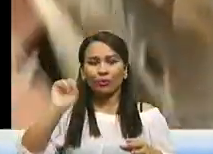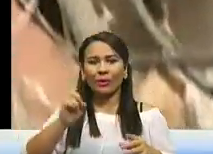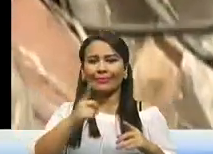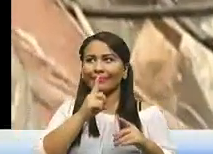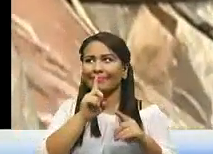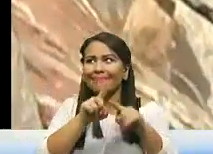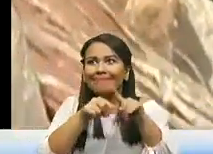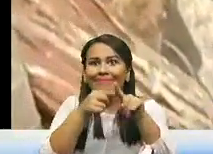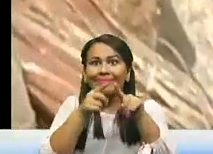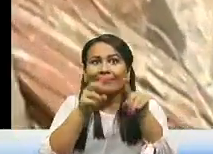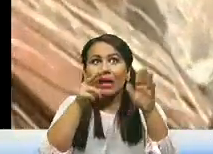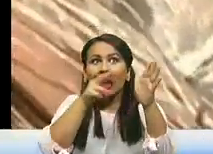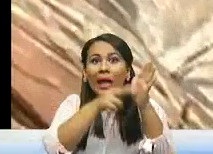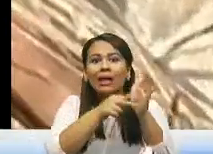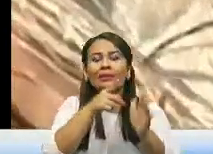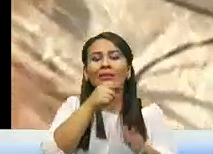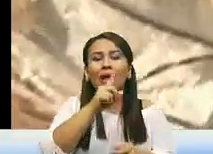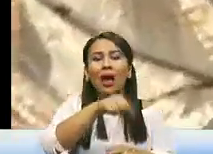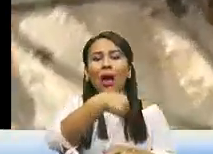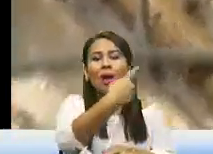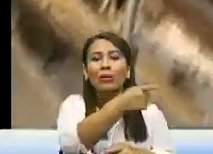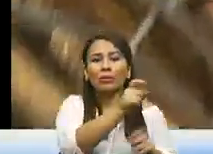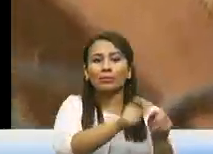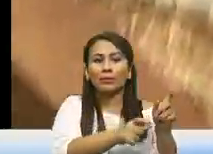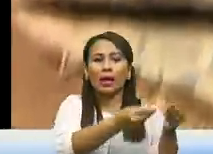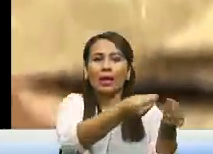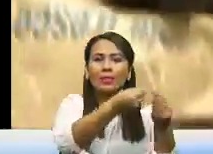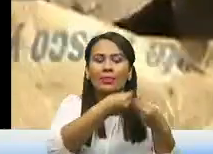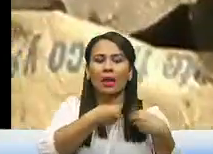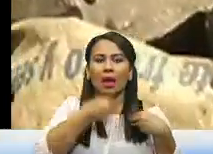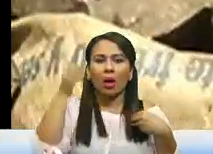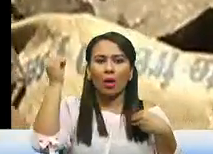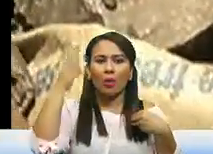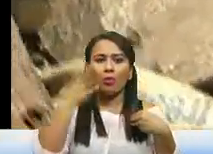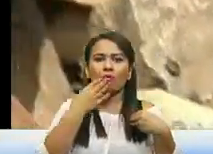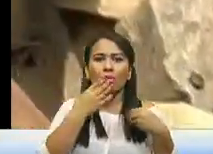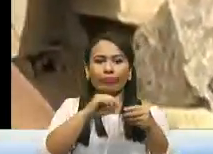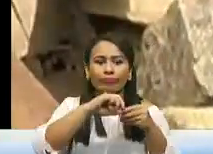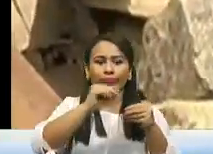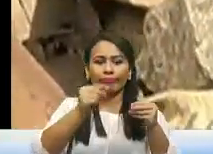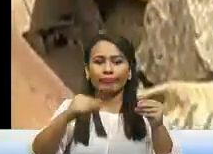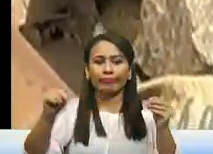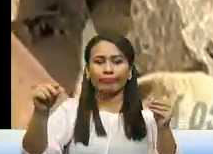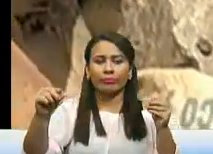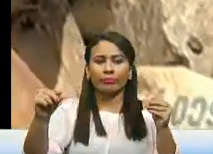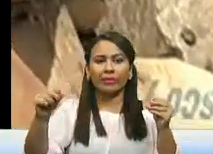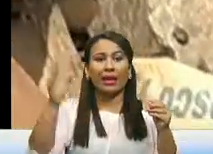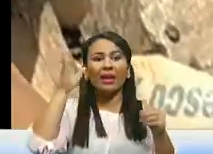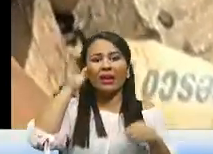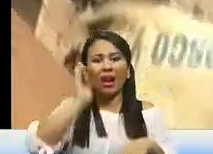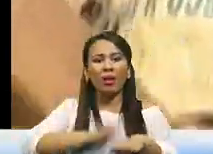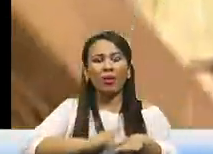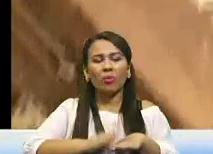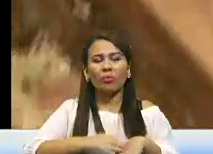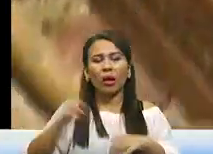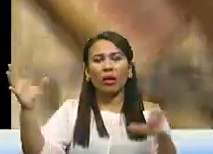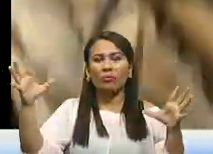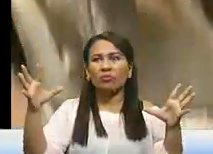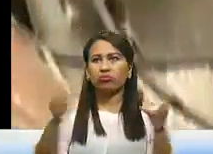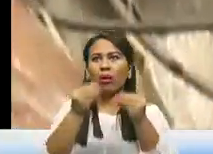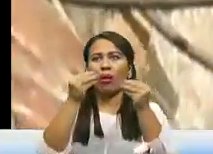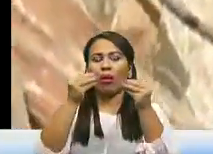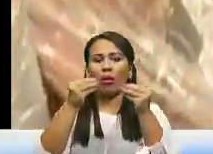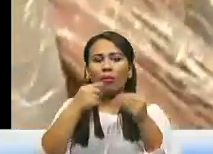eléctricas. Su vecina le compartía energía a través de una extensión. Se cree que eso está